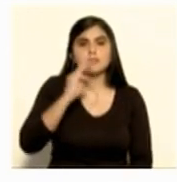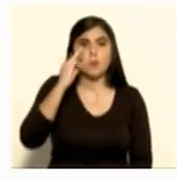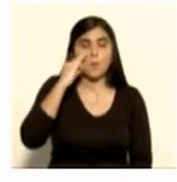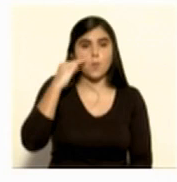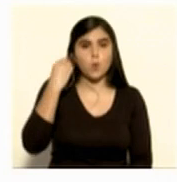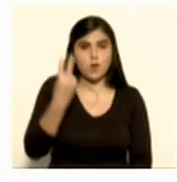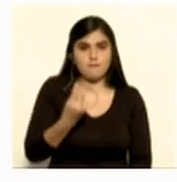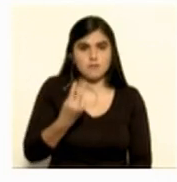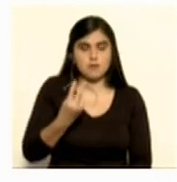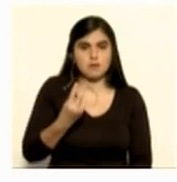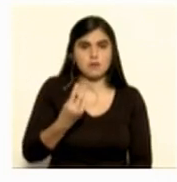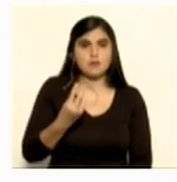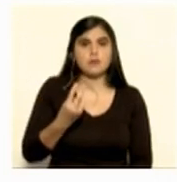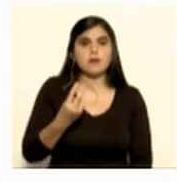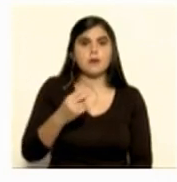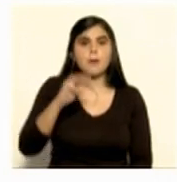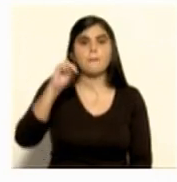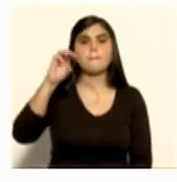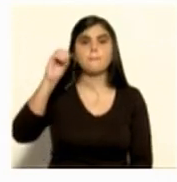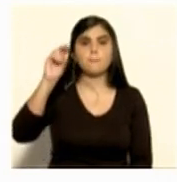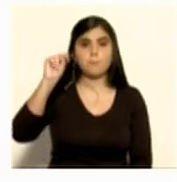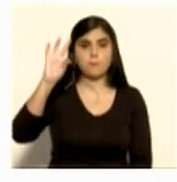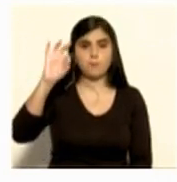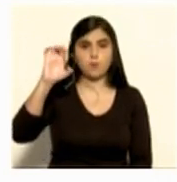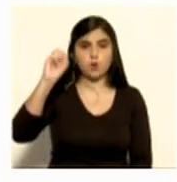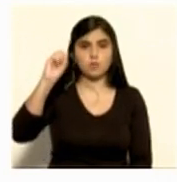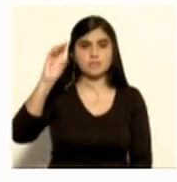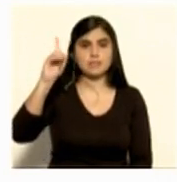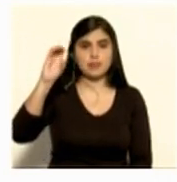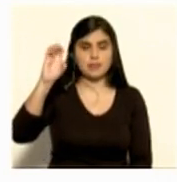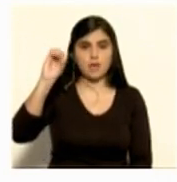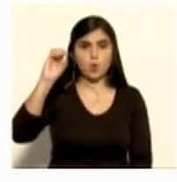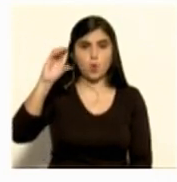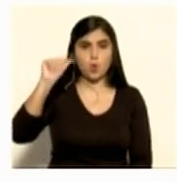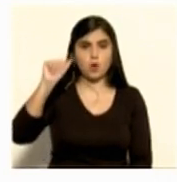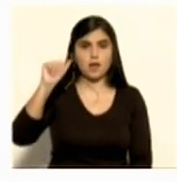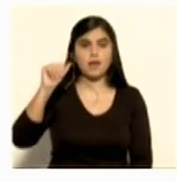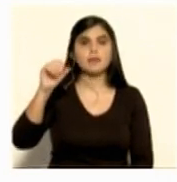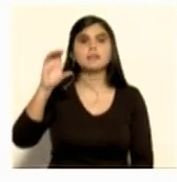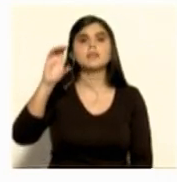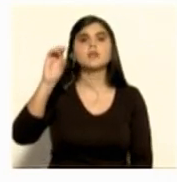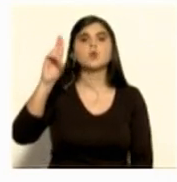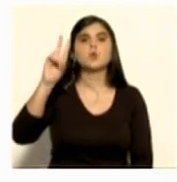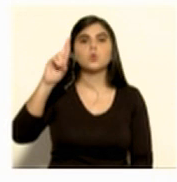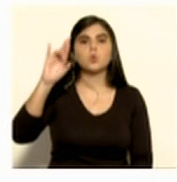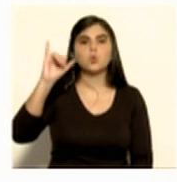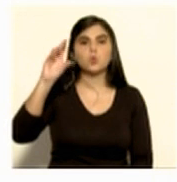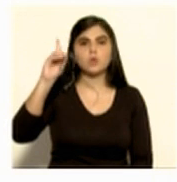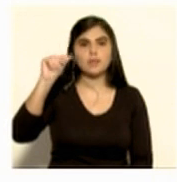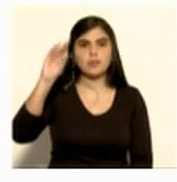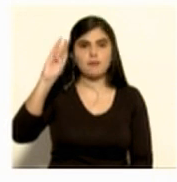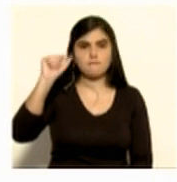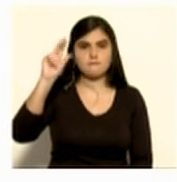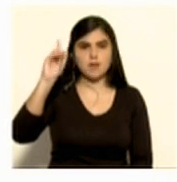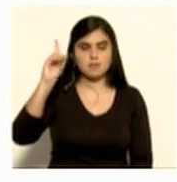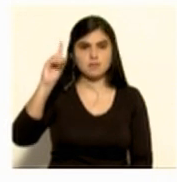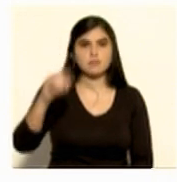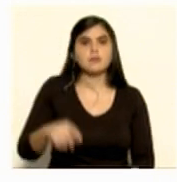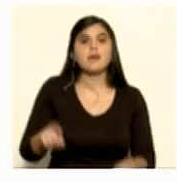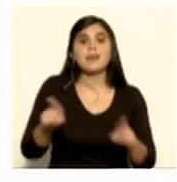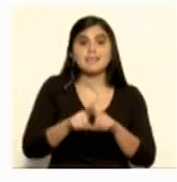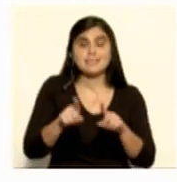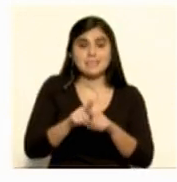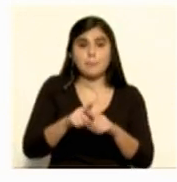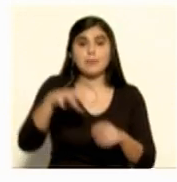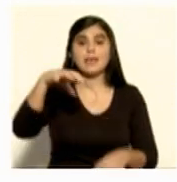Moravia, Montes de Oca, Curridabat. Y también el cantón de